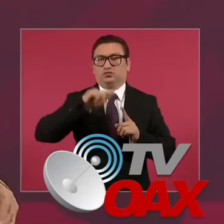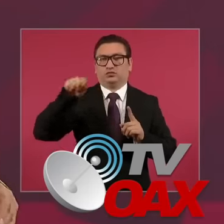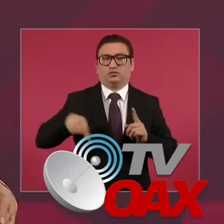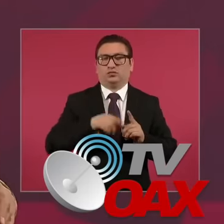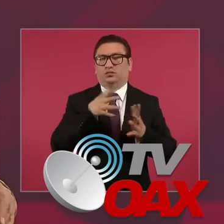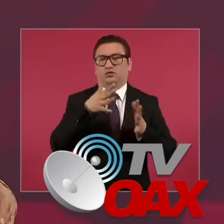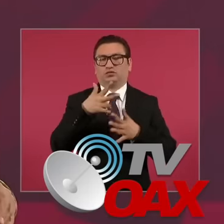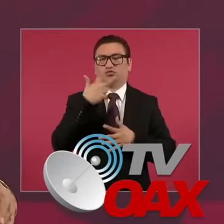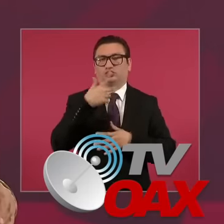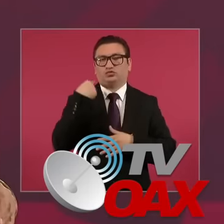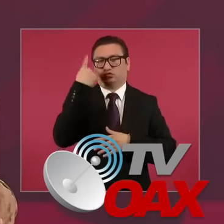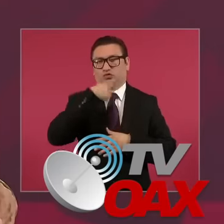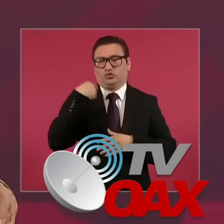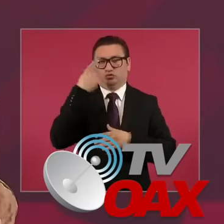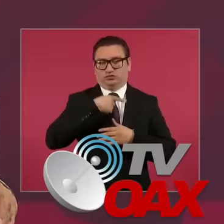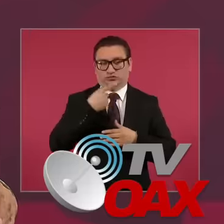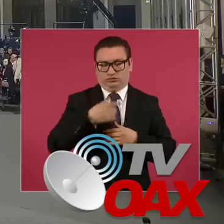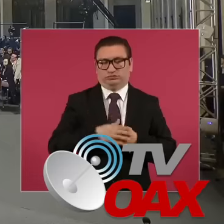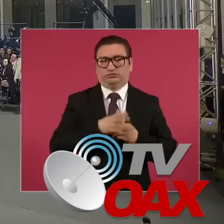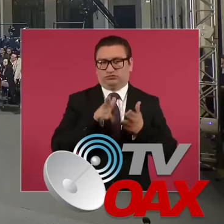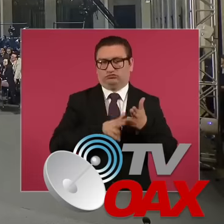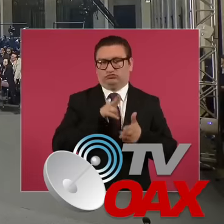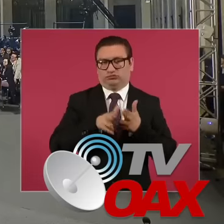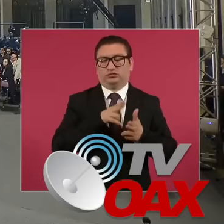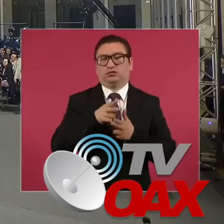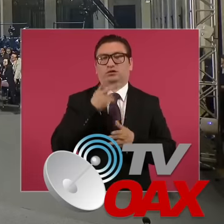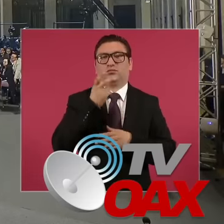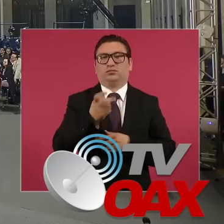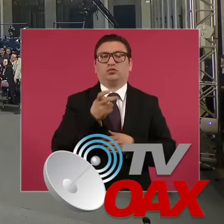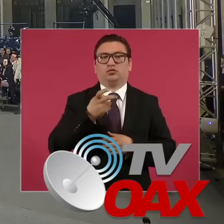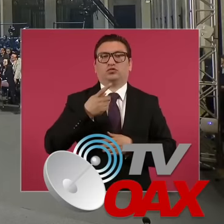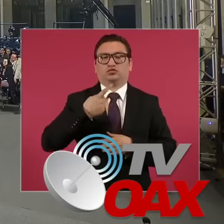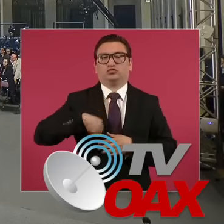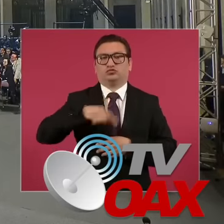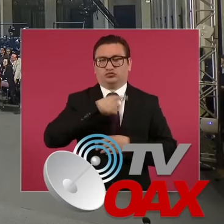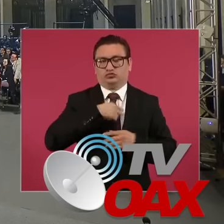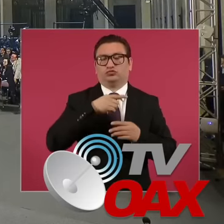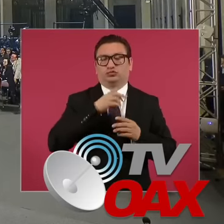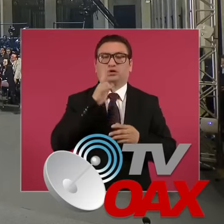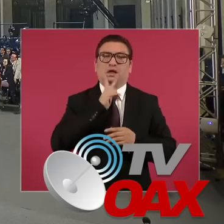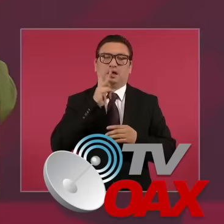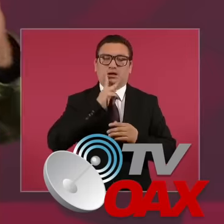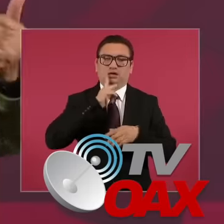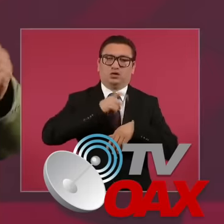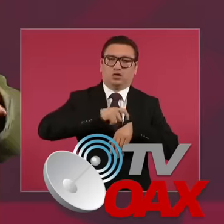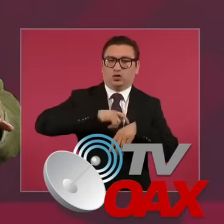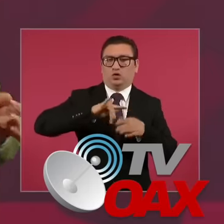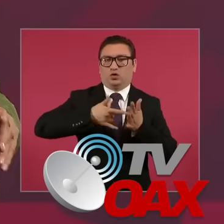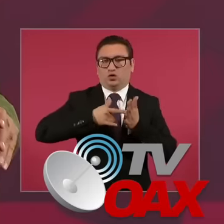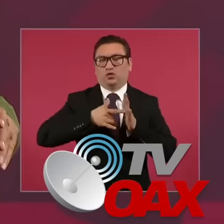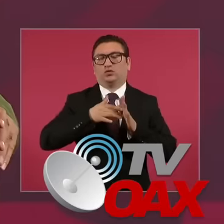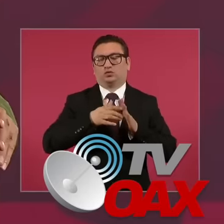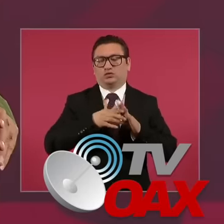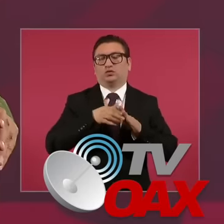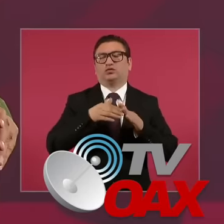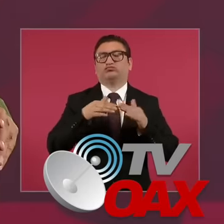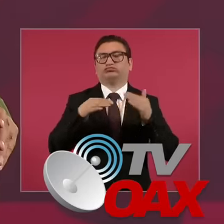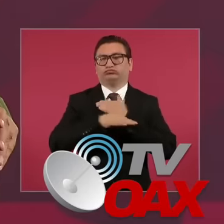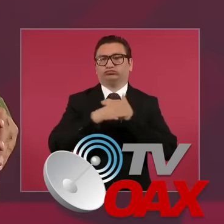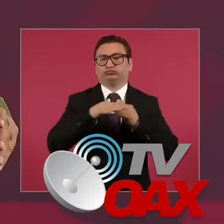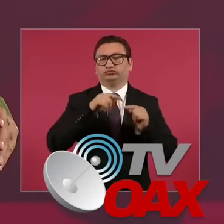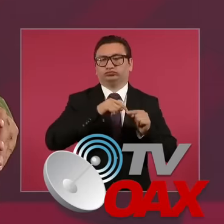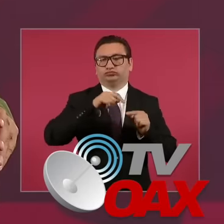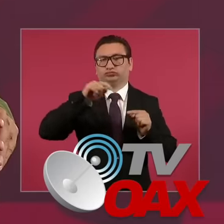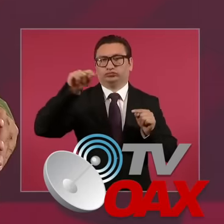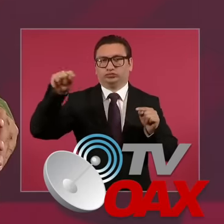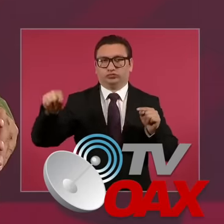menos 8 horas de traslado. Lo que vamos a recorrer, dependiendo por los horarios y los cruces de los trenes, recordemos que vamos